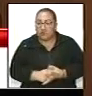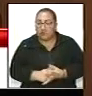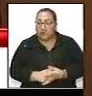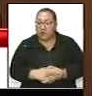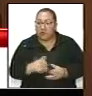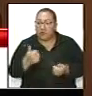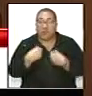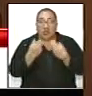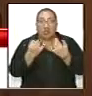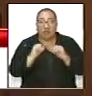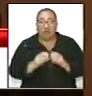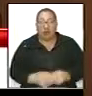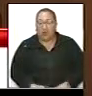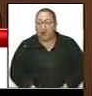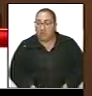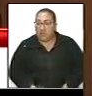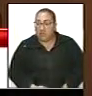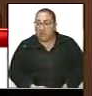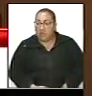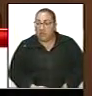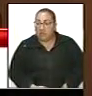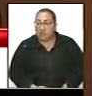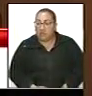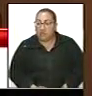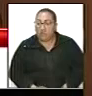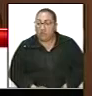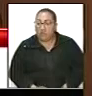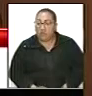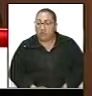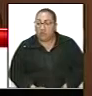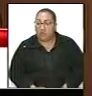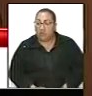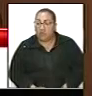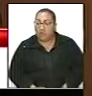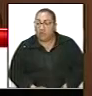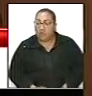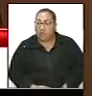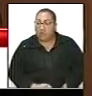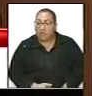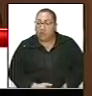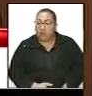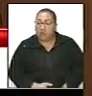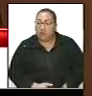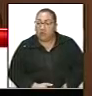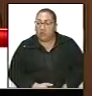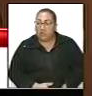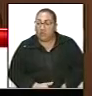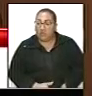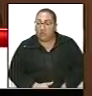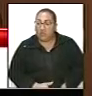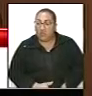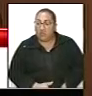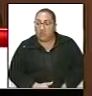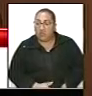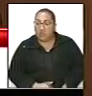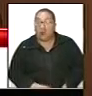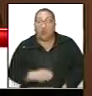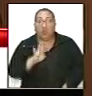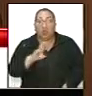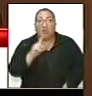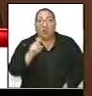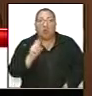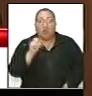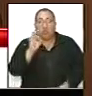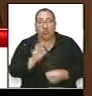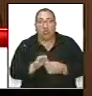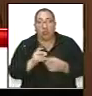cuales no se ha licenciado. Son cuatro preguntas, presidenta, puntuales. Espero que el señor Benavides las pueda responder.